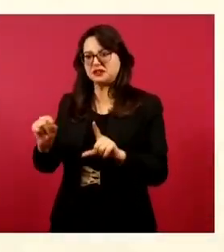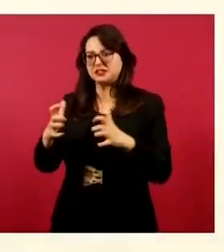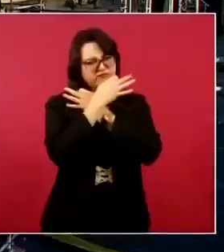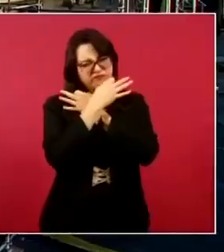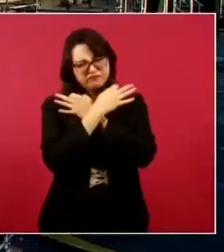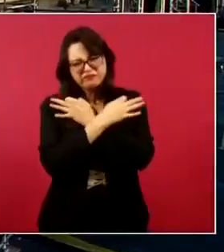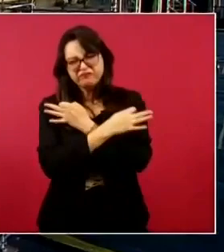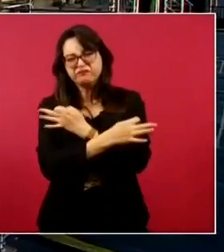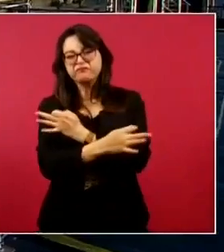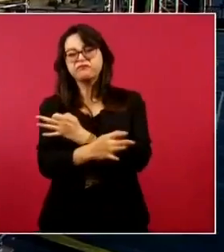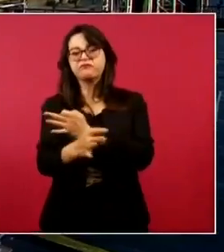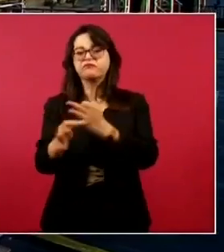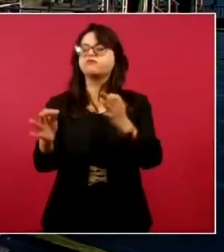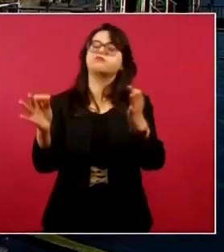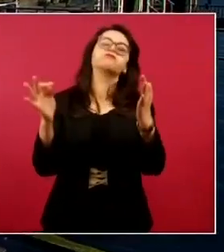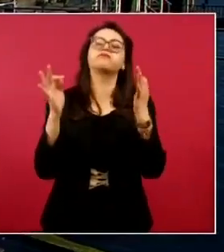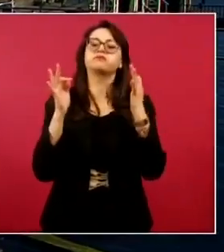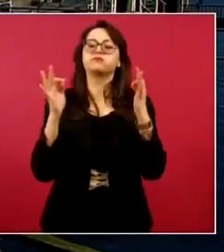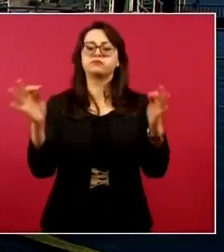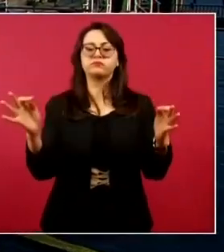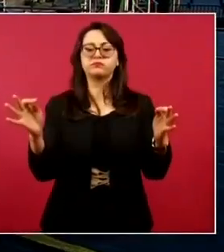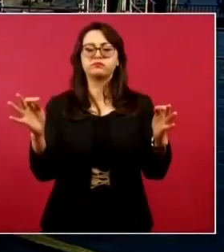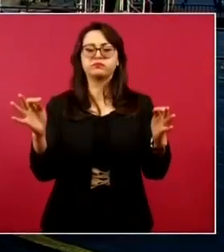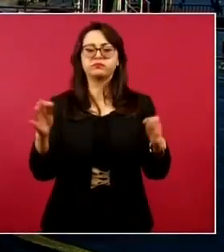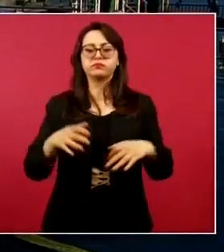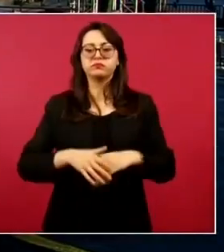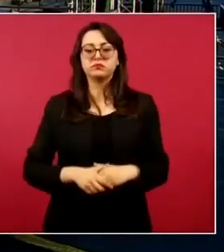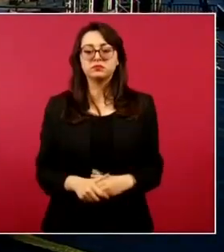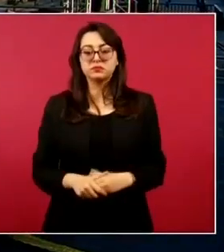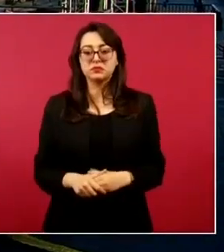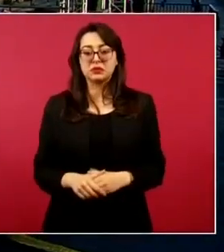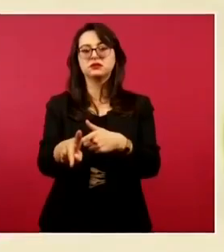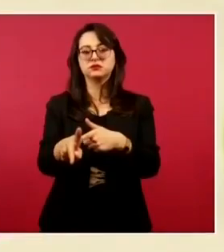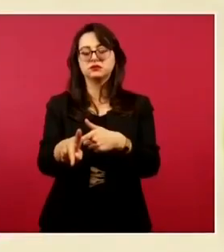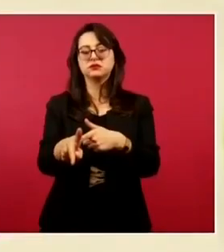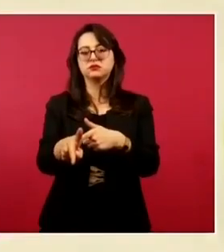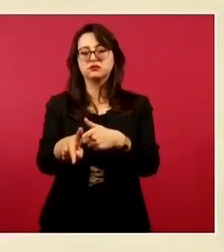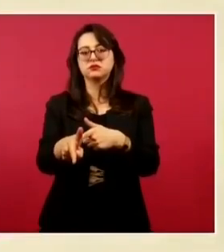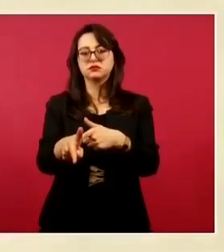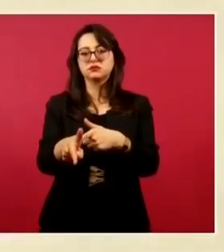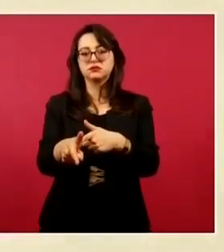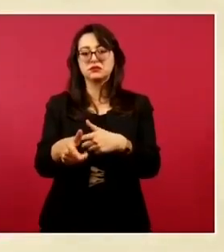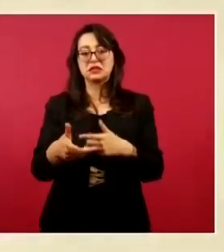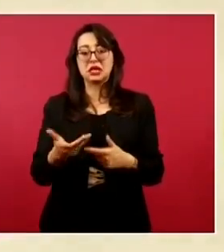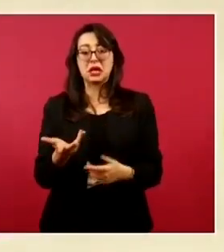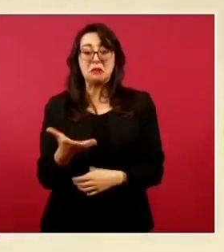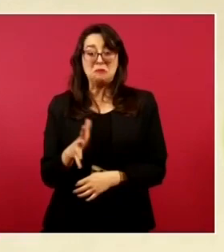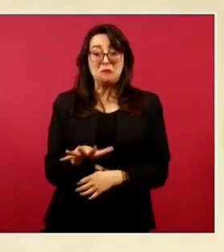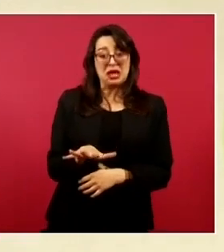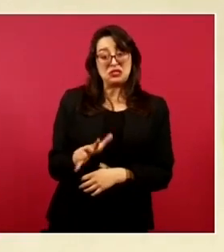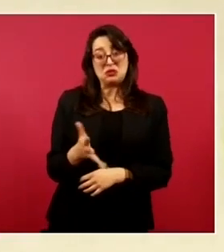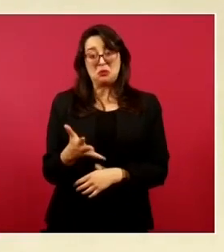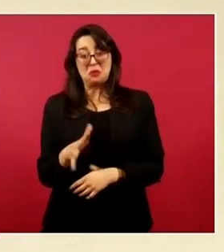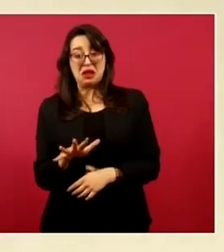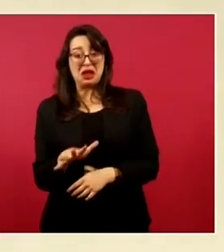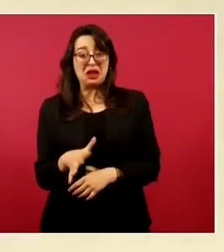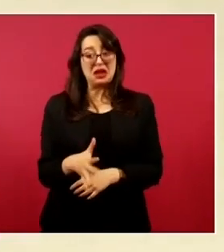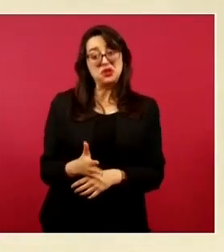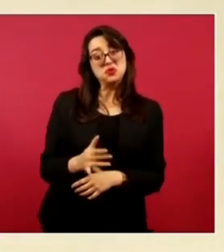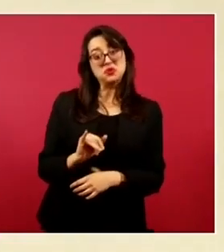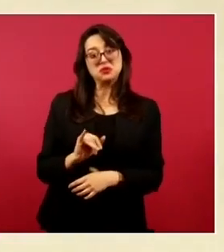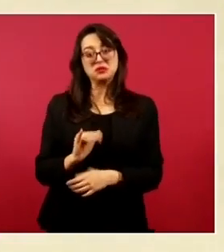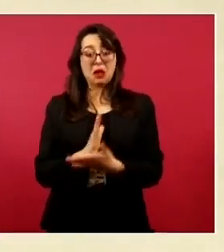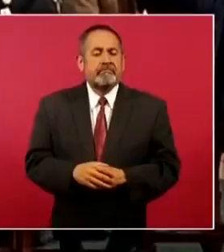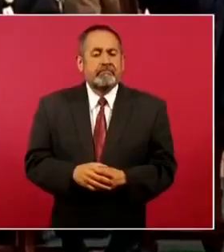violenta. Nada de zigzaguear, no a las medias